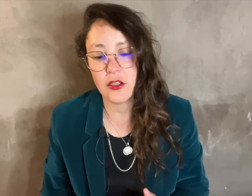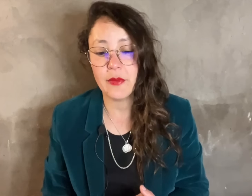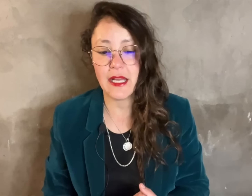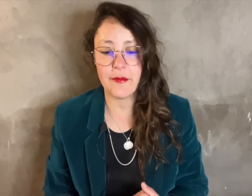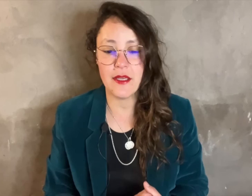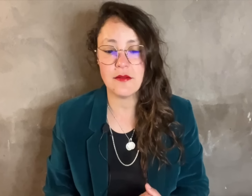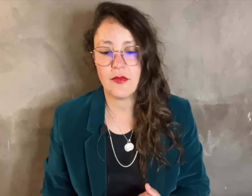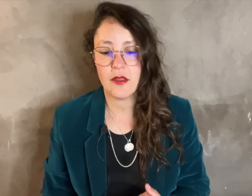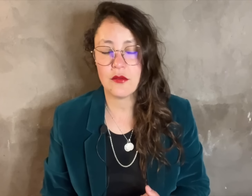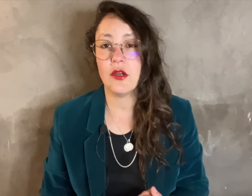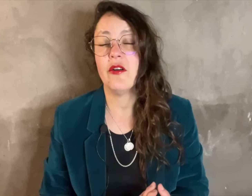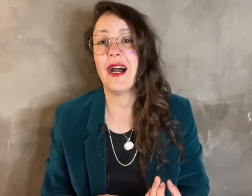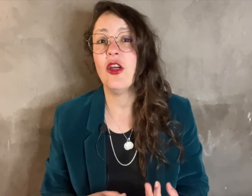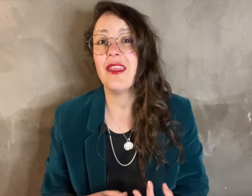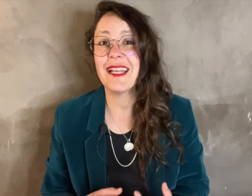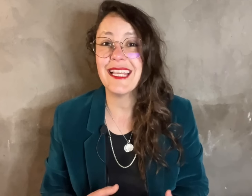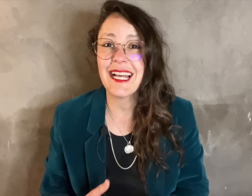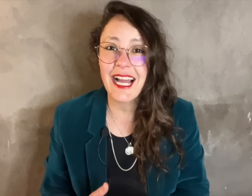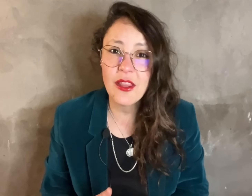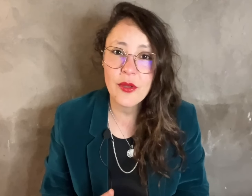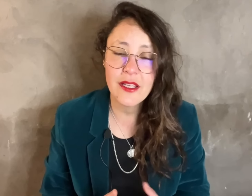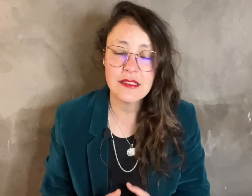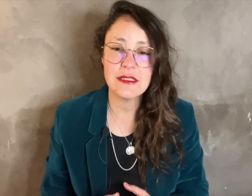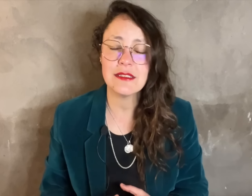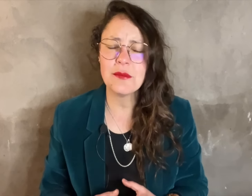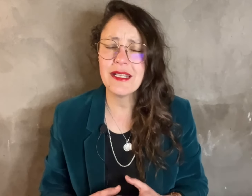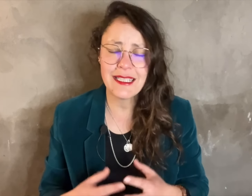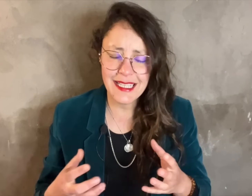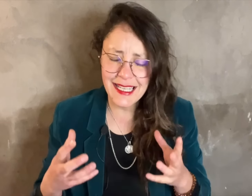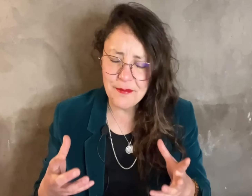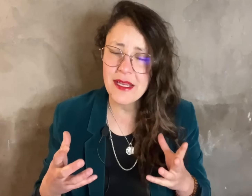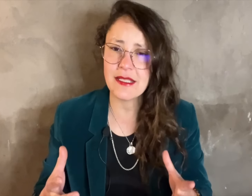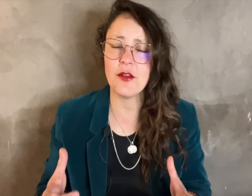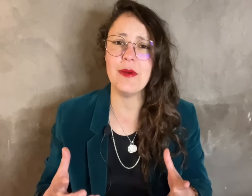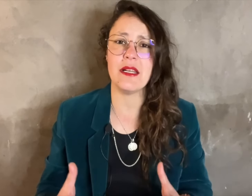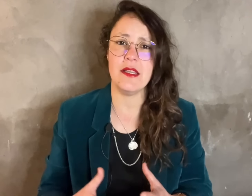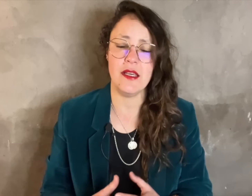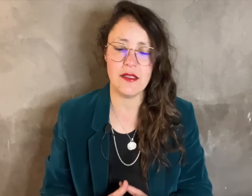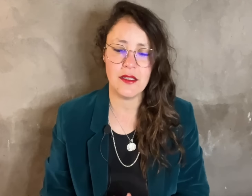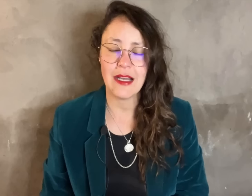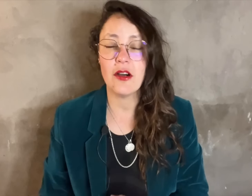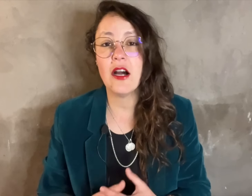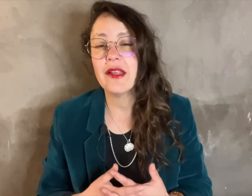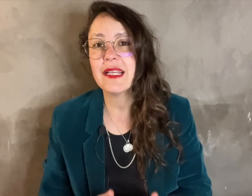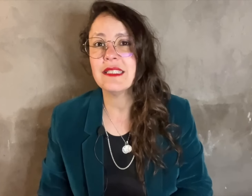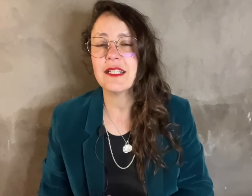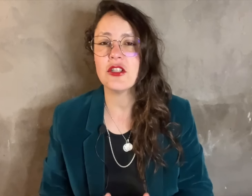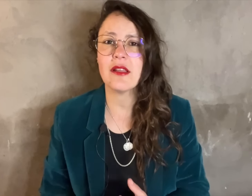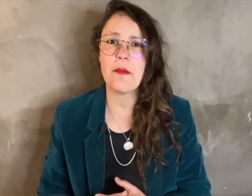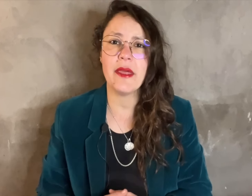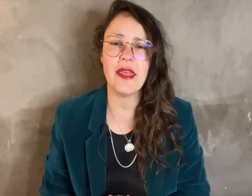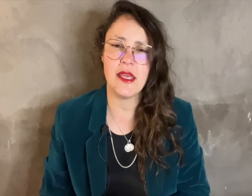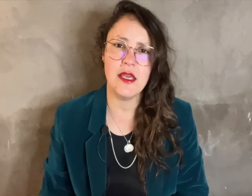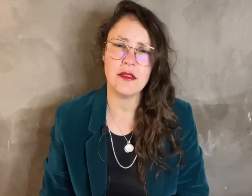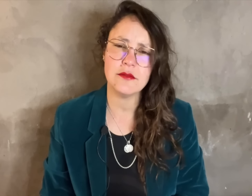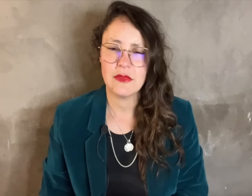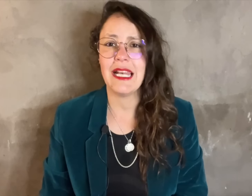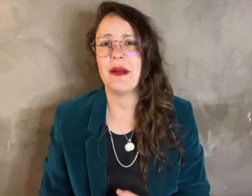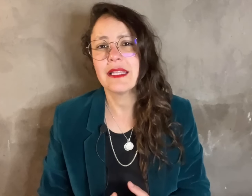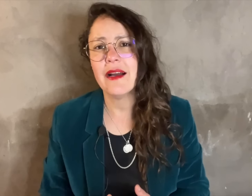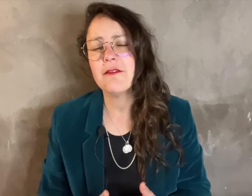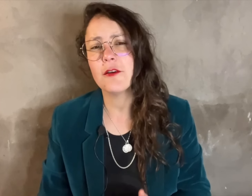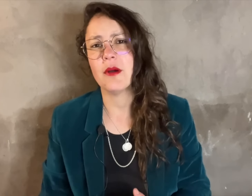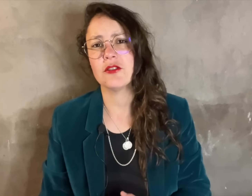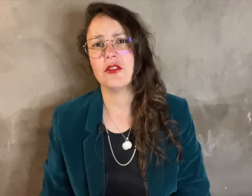marco enri minami luego abogado de Daniel jwe est este el señor manrique abogado del exdirector de la pdi